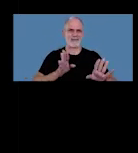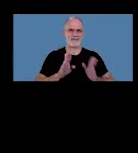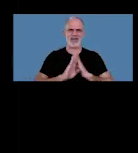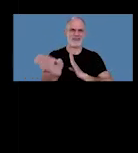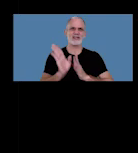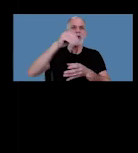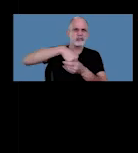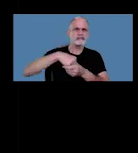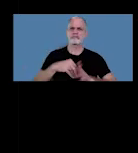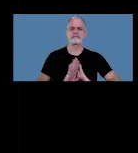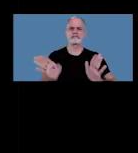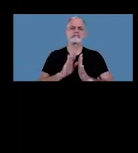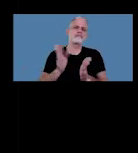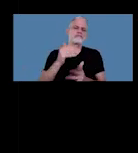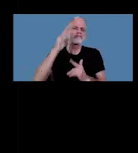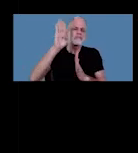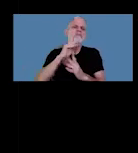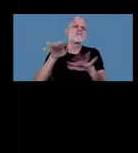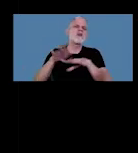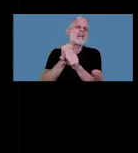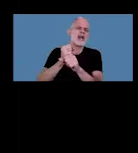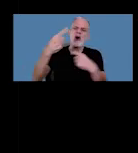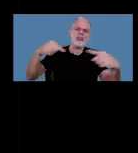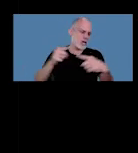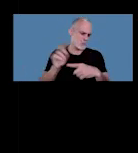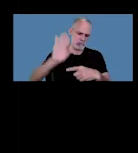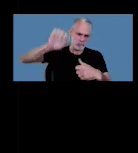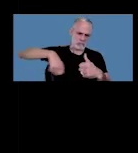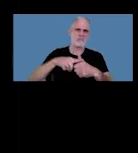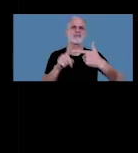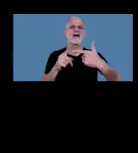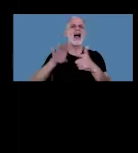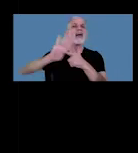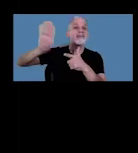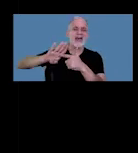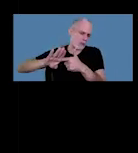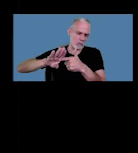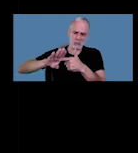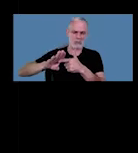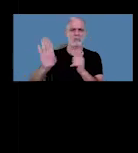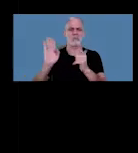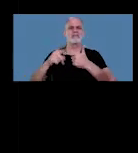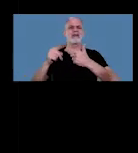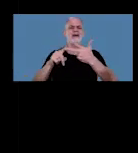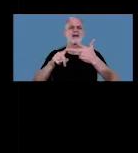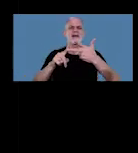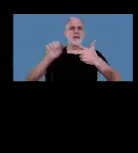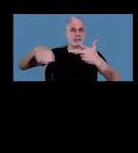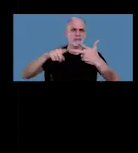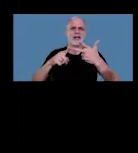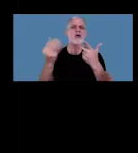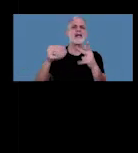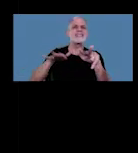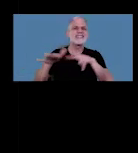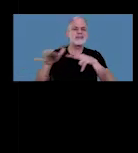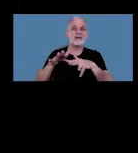No considera, no tiene en cuenta su actividad, no tiene en cuenta las deudas que puedan tener, no tienen en cuenta ninguna